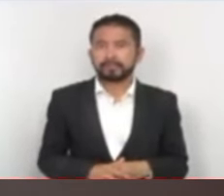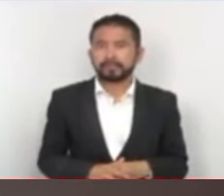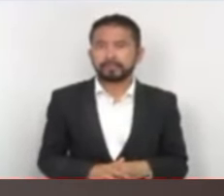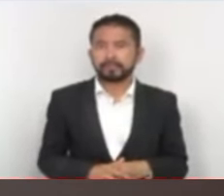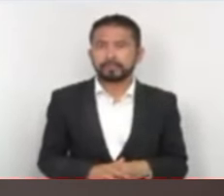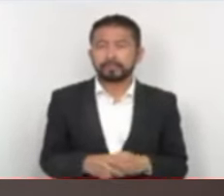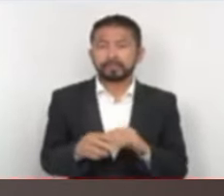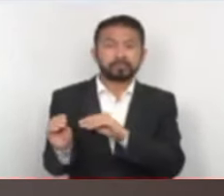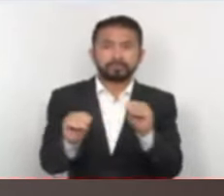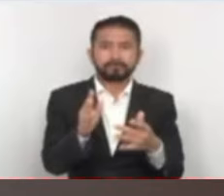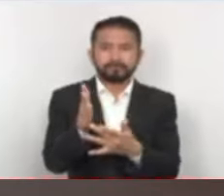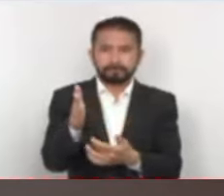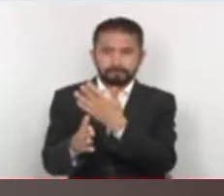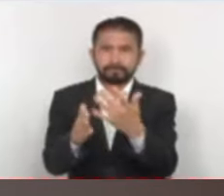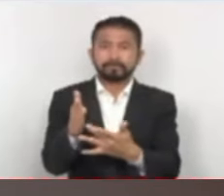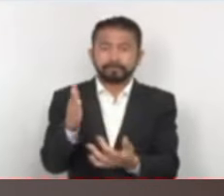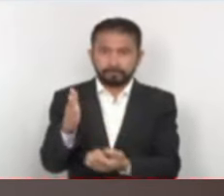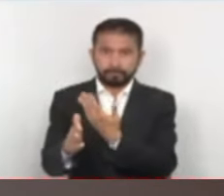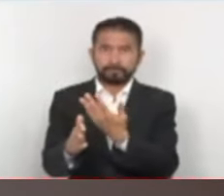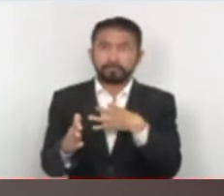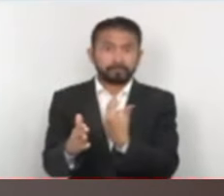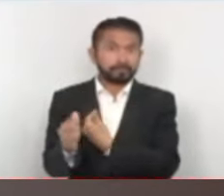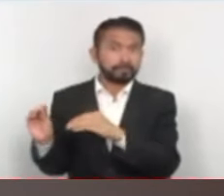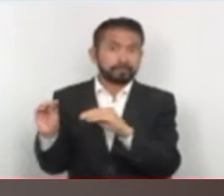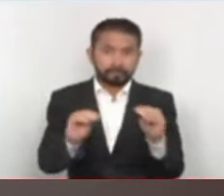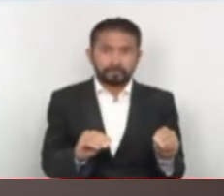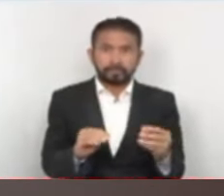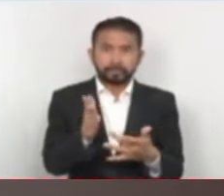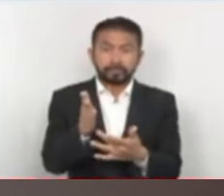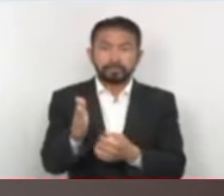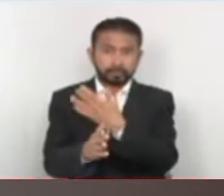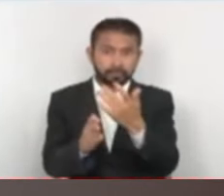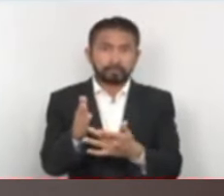con tecnología, ¿verdad? Cuando aplicamos